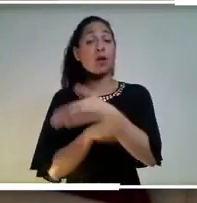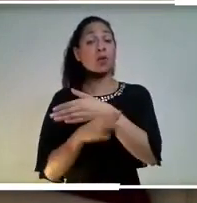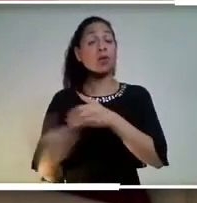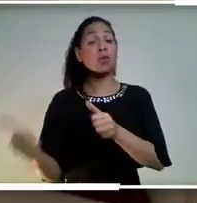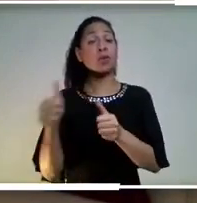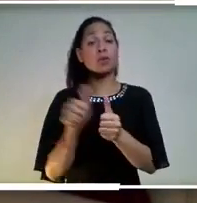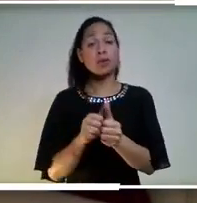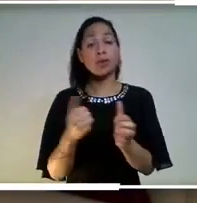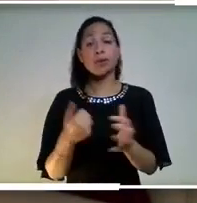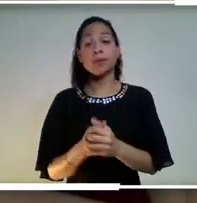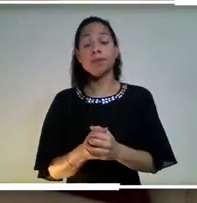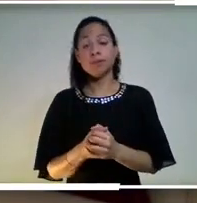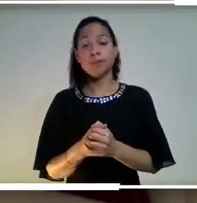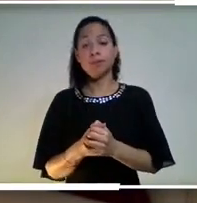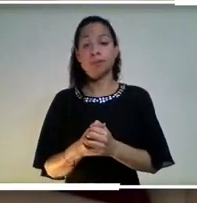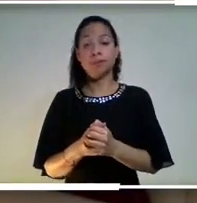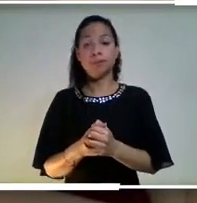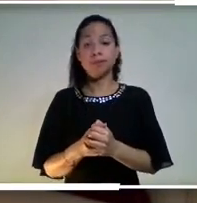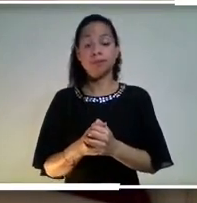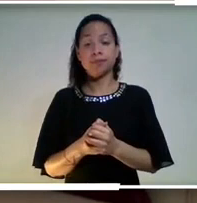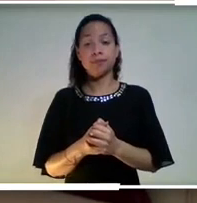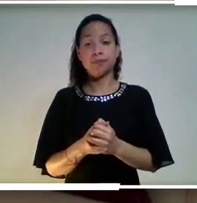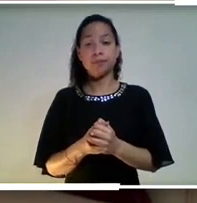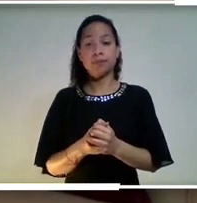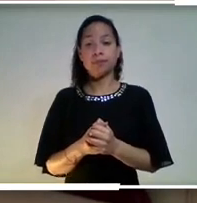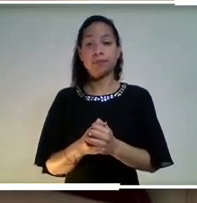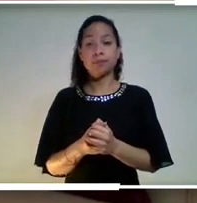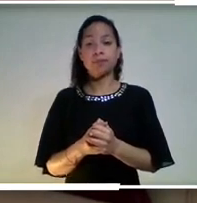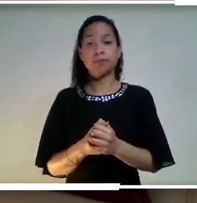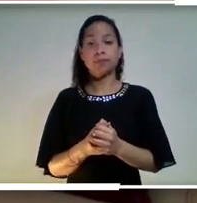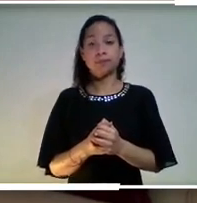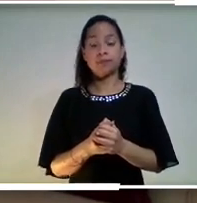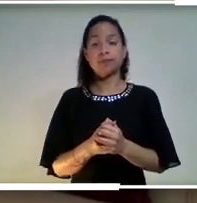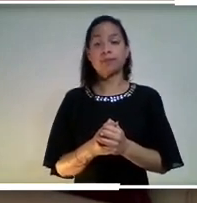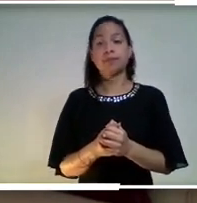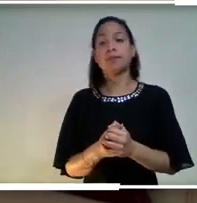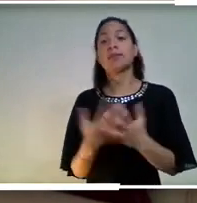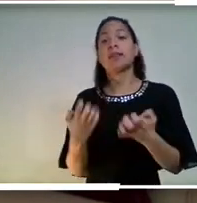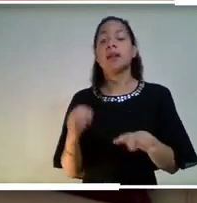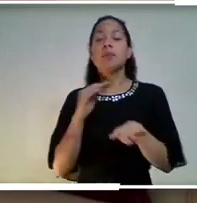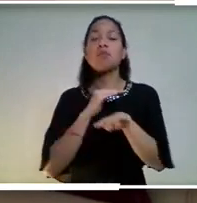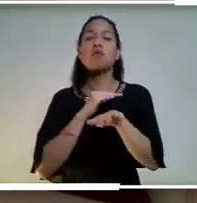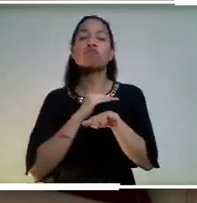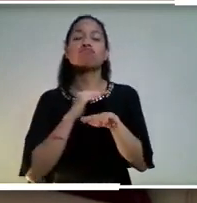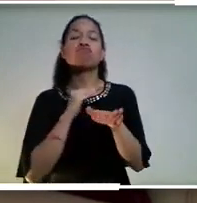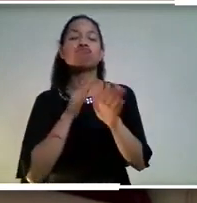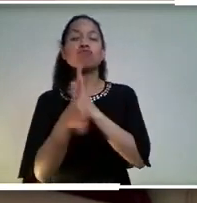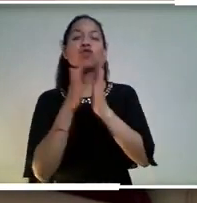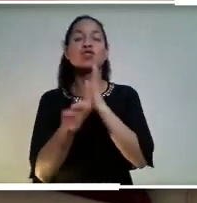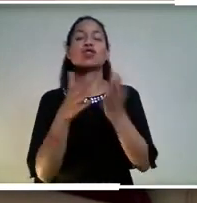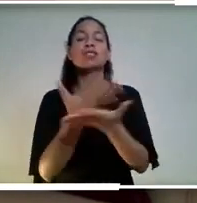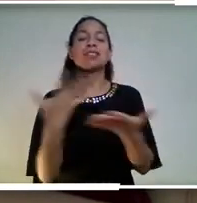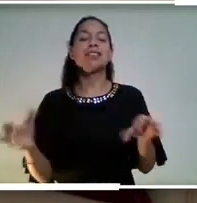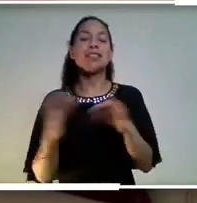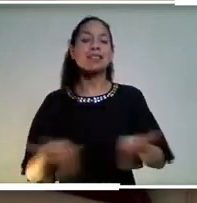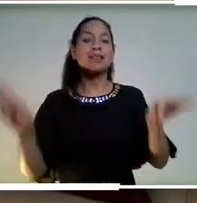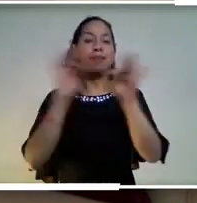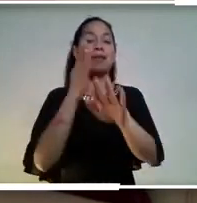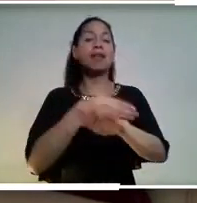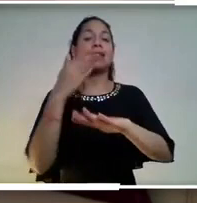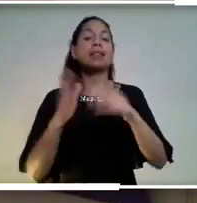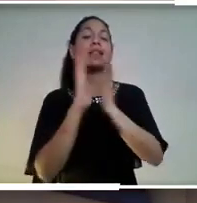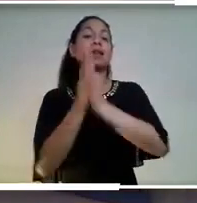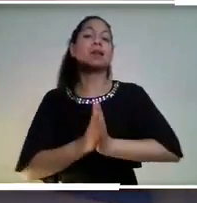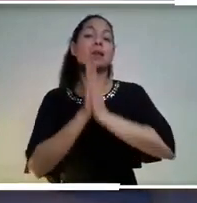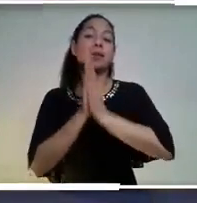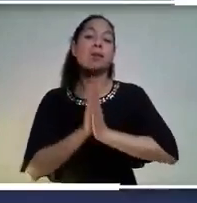hermanos y los maestros de moya tendrán para anunciarnos y decirnos que una sal y mientras oro vamos a colocar un gráfico en